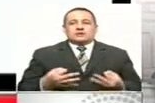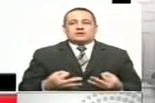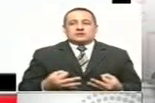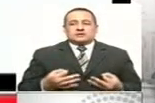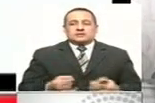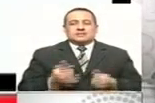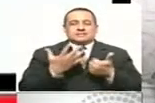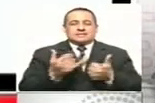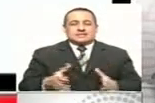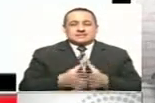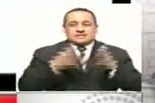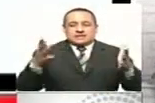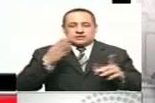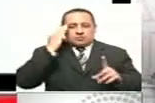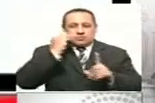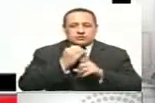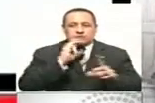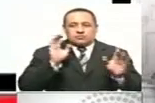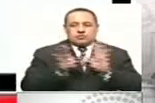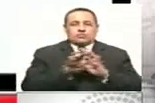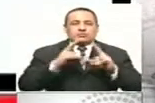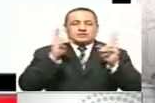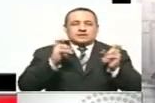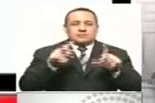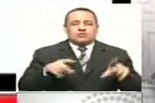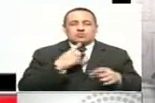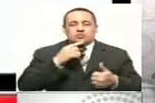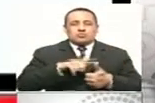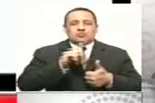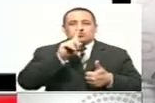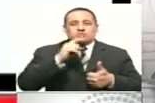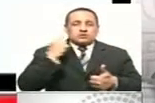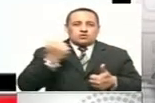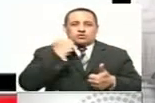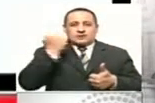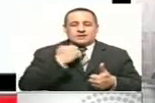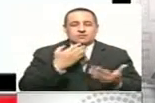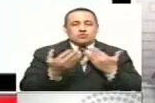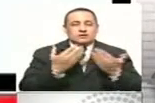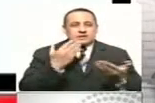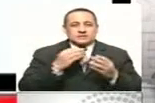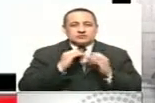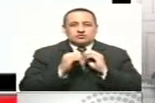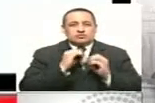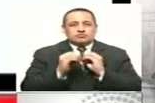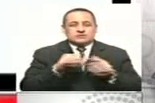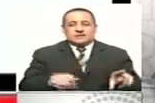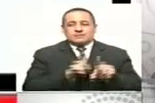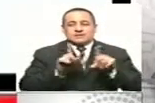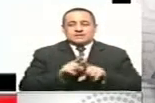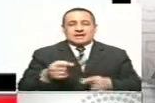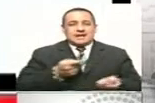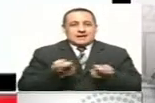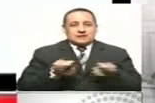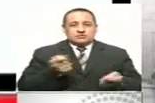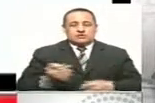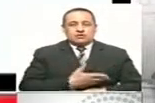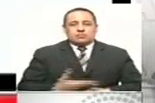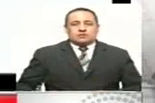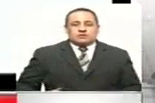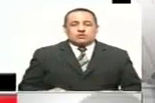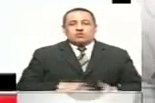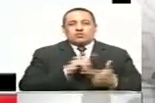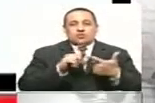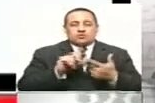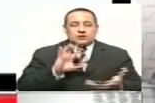6 grandes objetivos o temas, ¿no? Uno es lograr la modernización de la gestión pública, otra